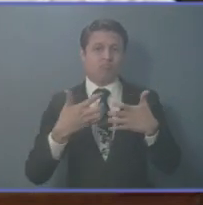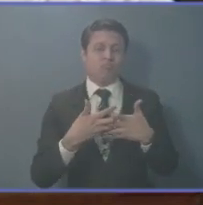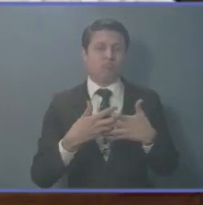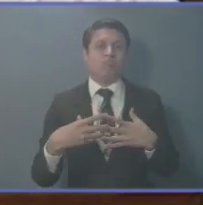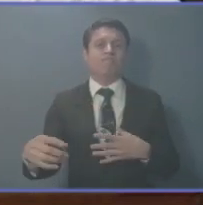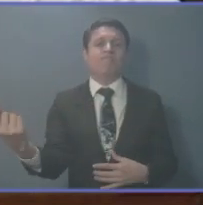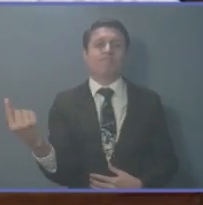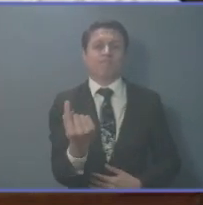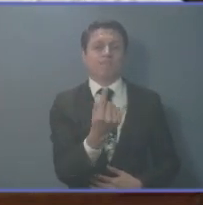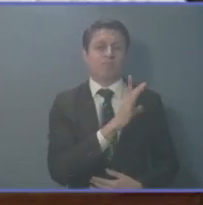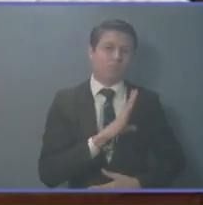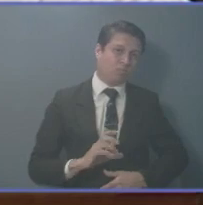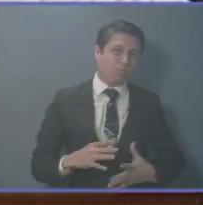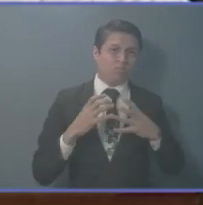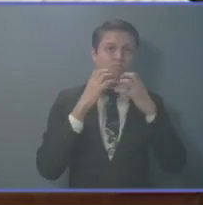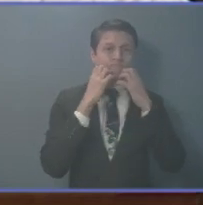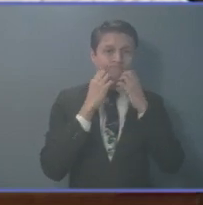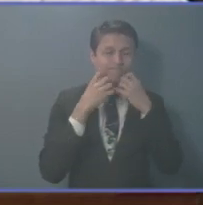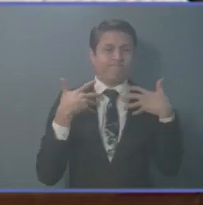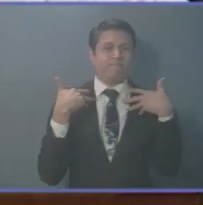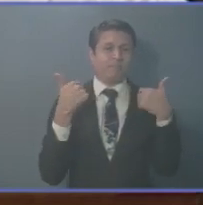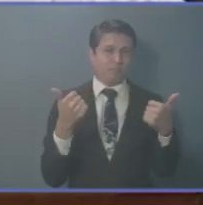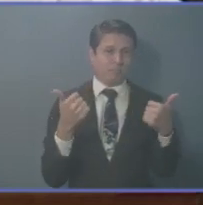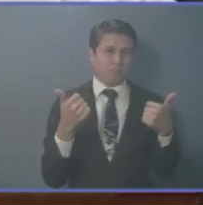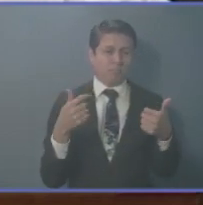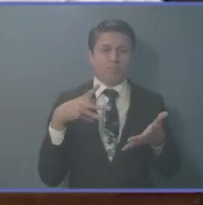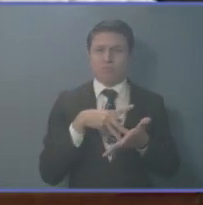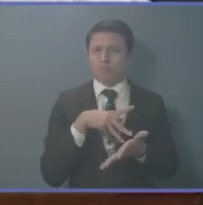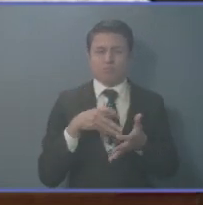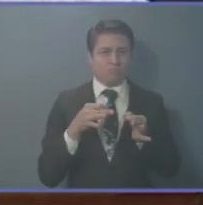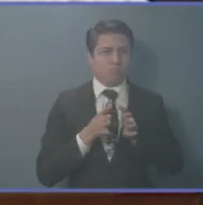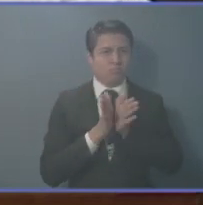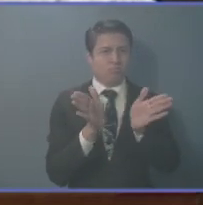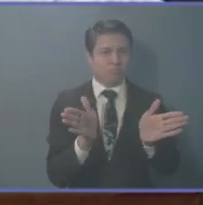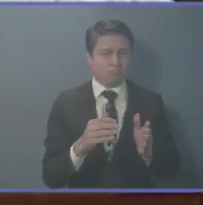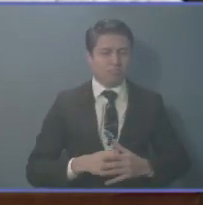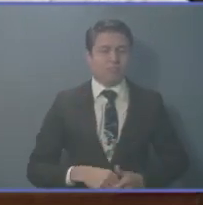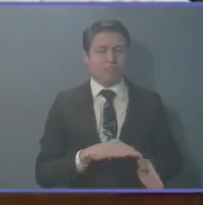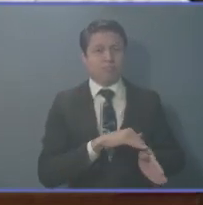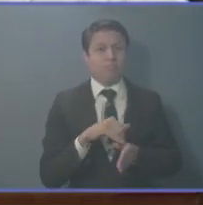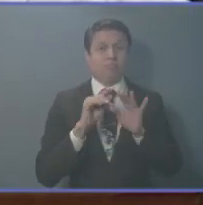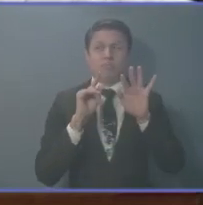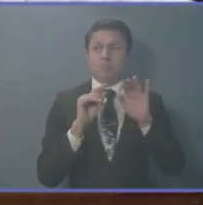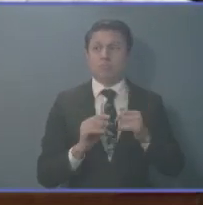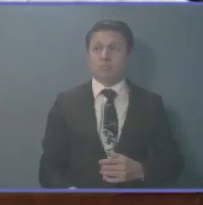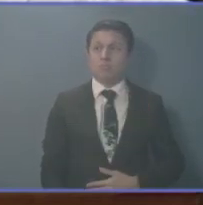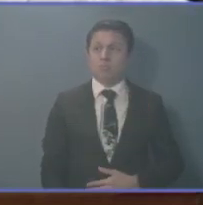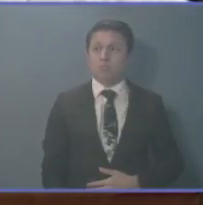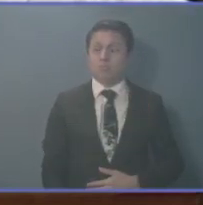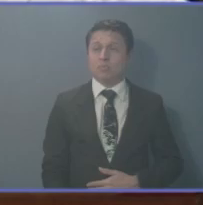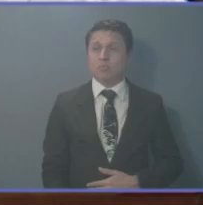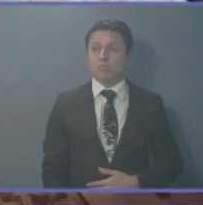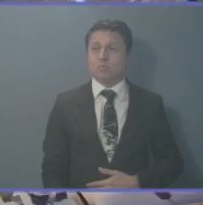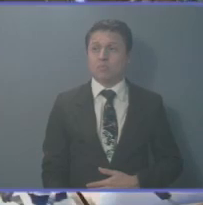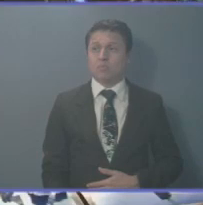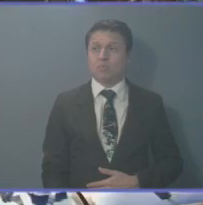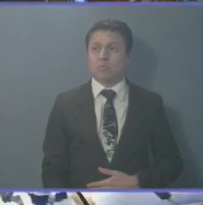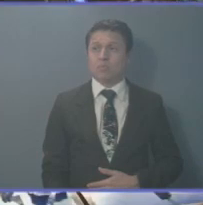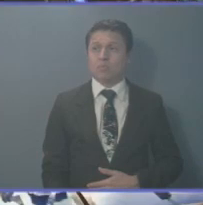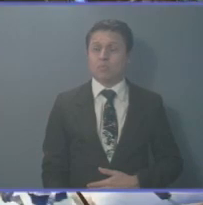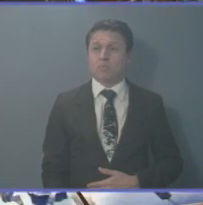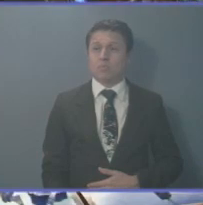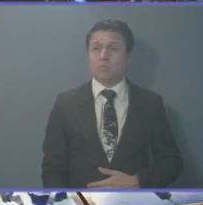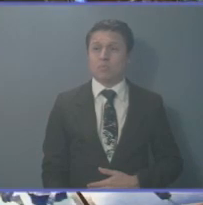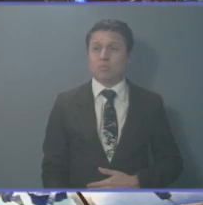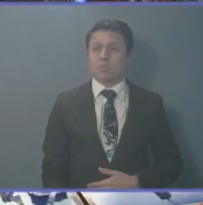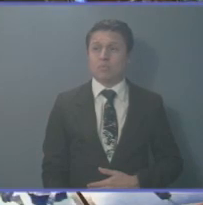aseguramiento de la salud pública para la población en general. 6. El diputado Reyes no nos podrá hacer favor de